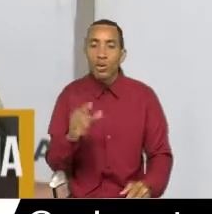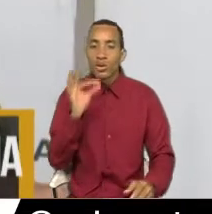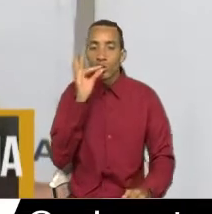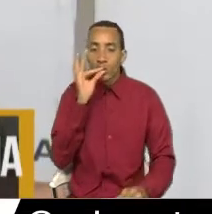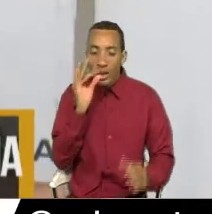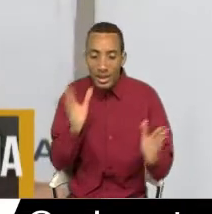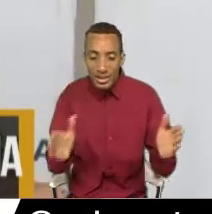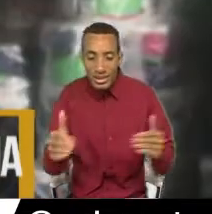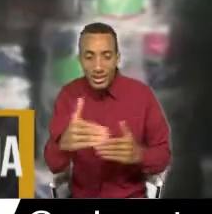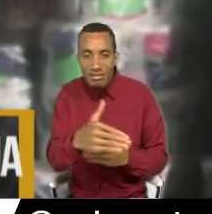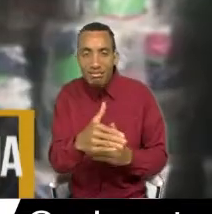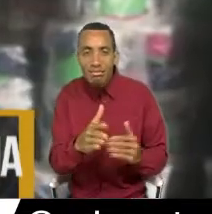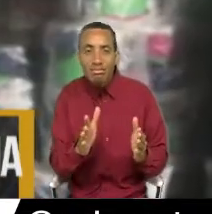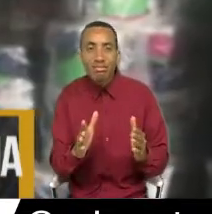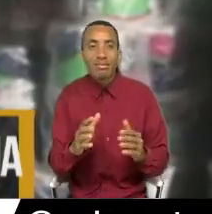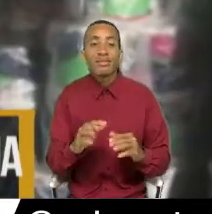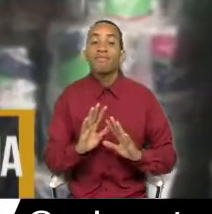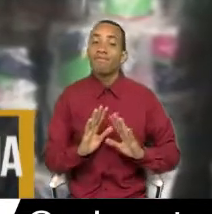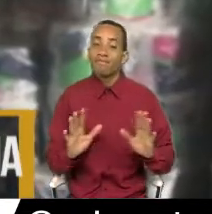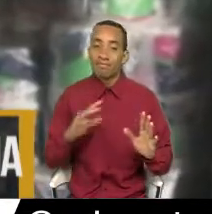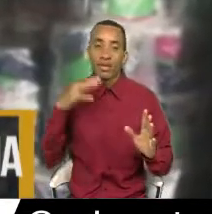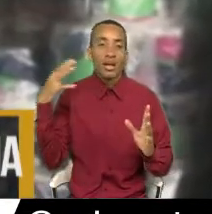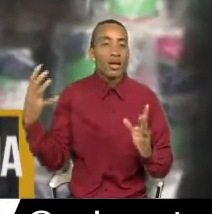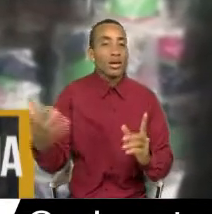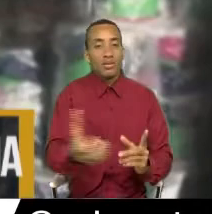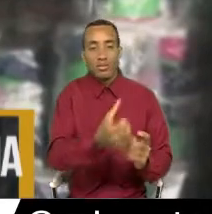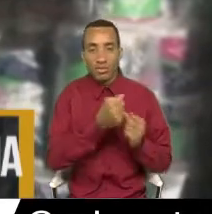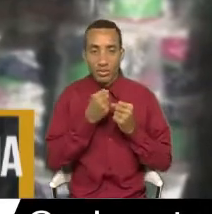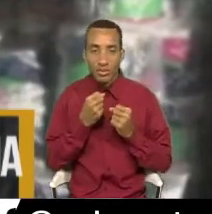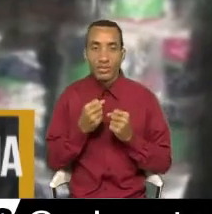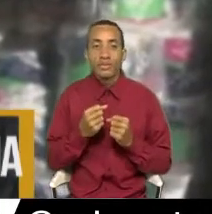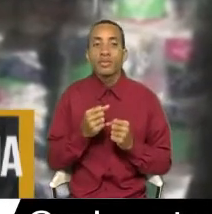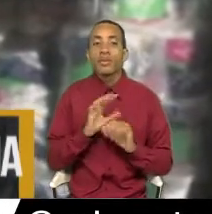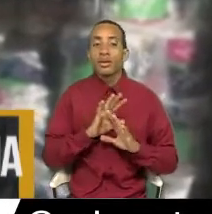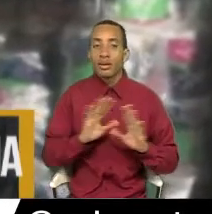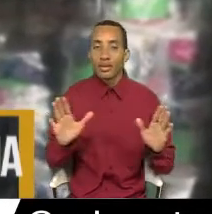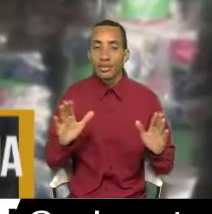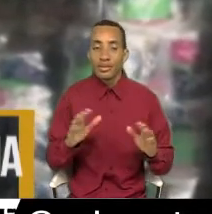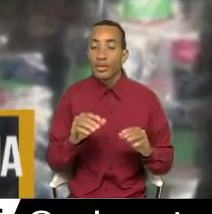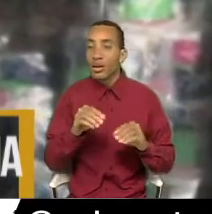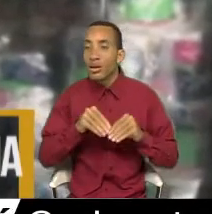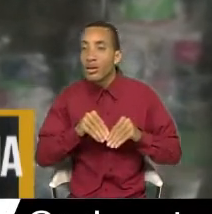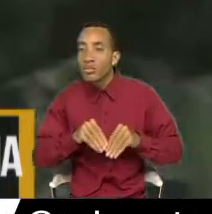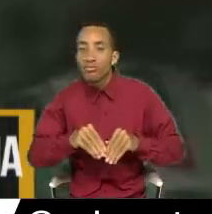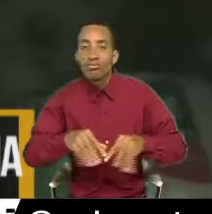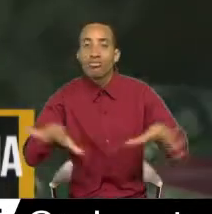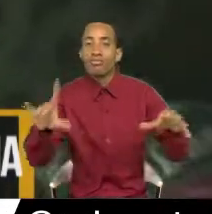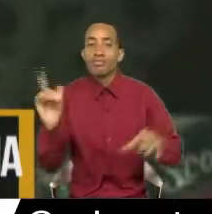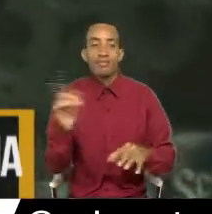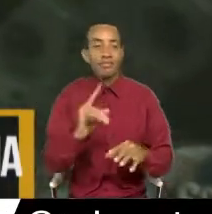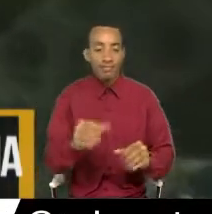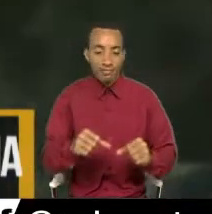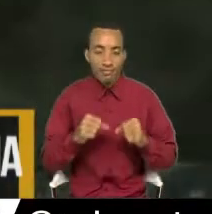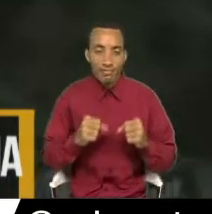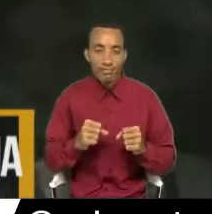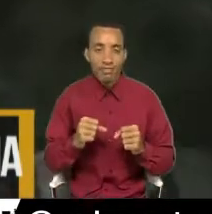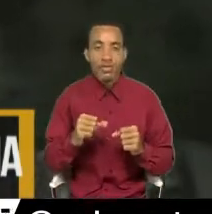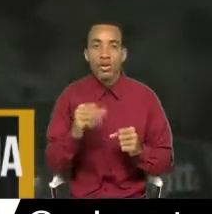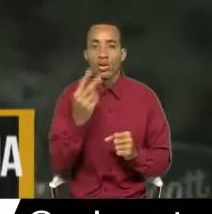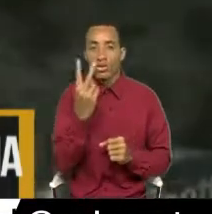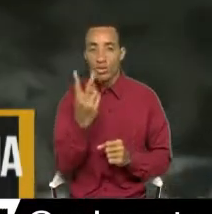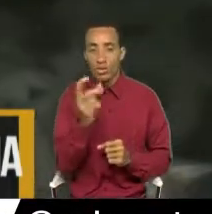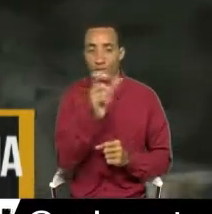esta marihuana, logramos evitar que fueran distribuidos a lo largo y ancho de nuestros municipios. Logramos capturar dos